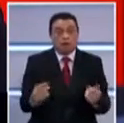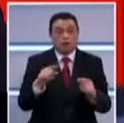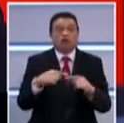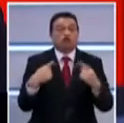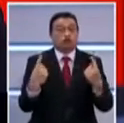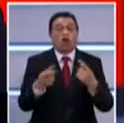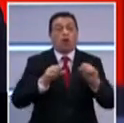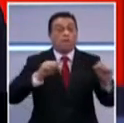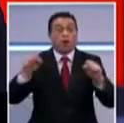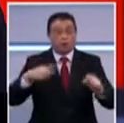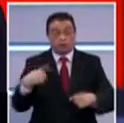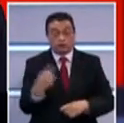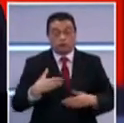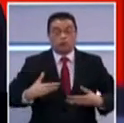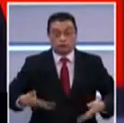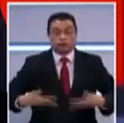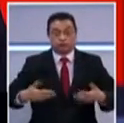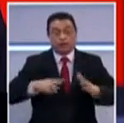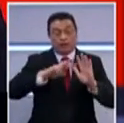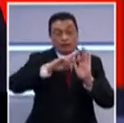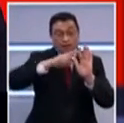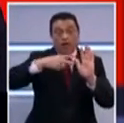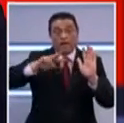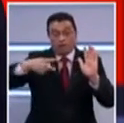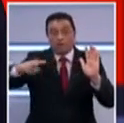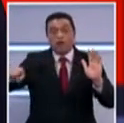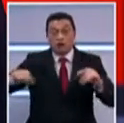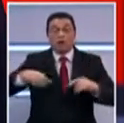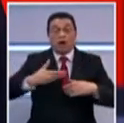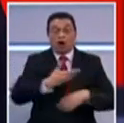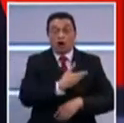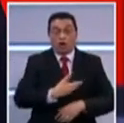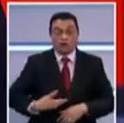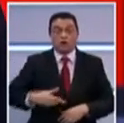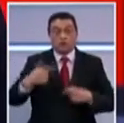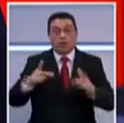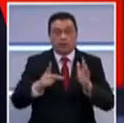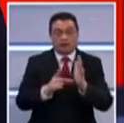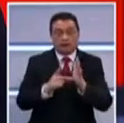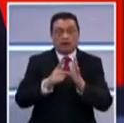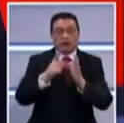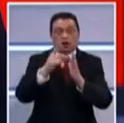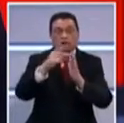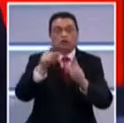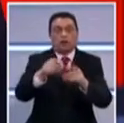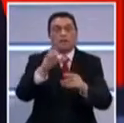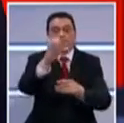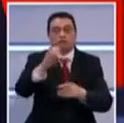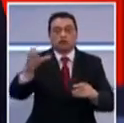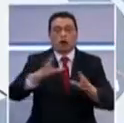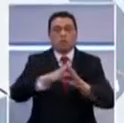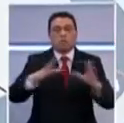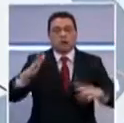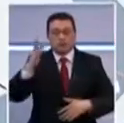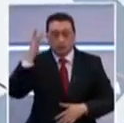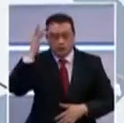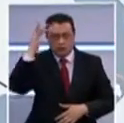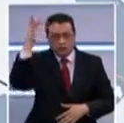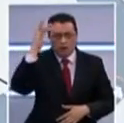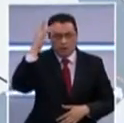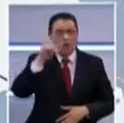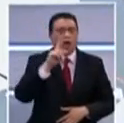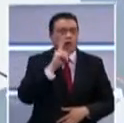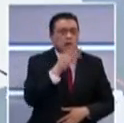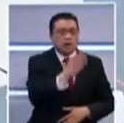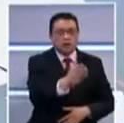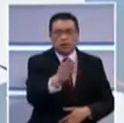que son políticas transformadoras para nuestro gobierno que antes sean desarrolladas por las personas más expertas que tenemos a disposición